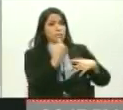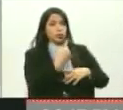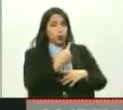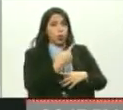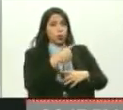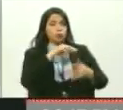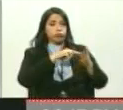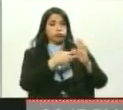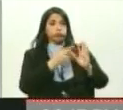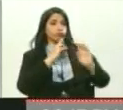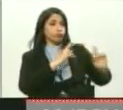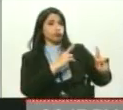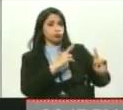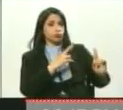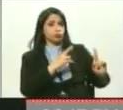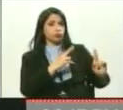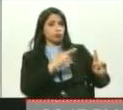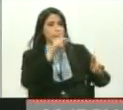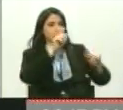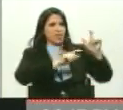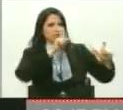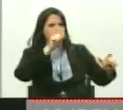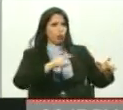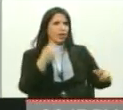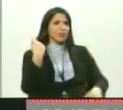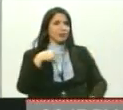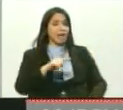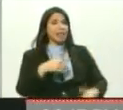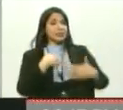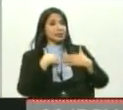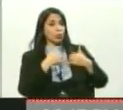refiere a las personas que tienen seguro,